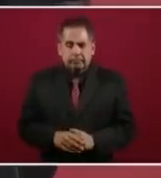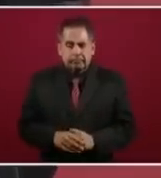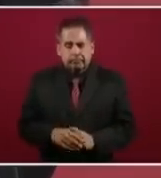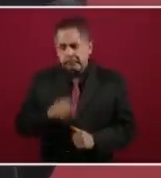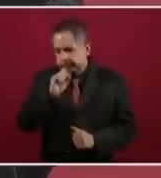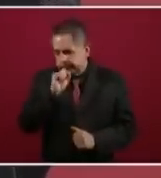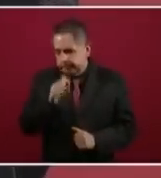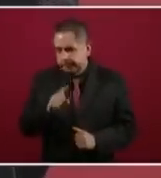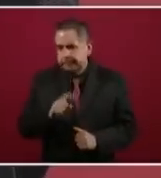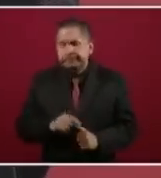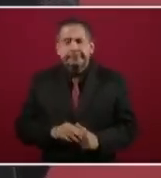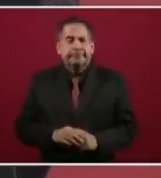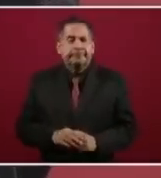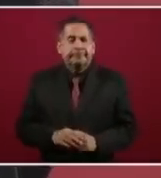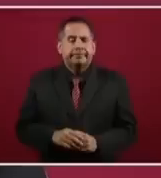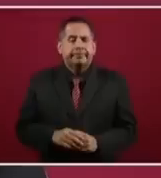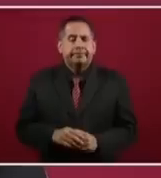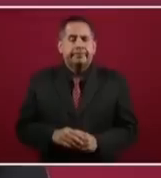También